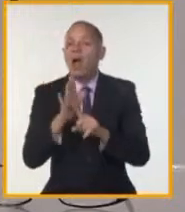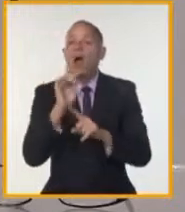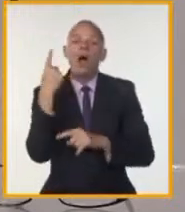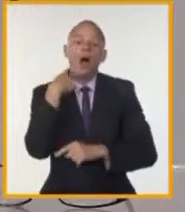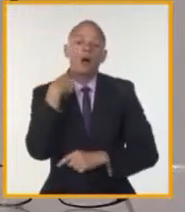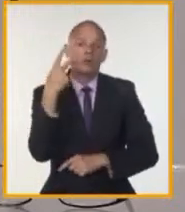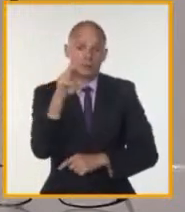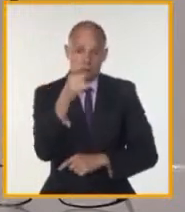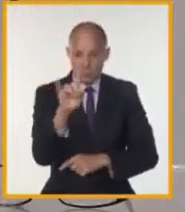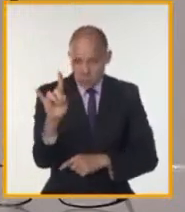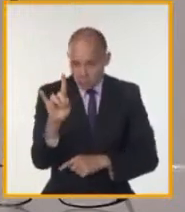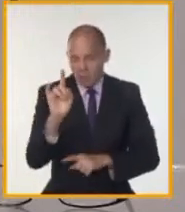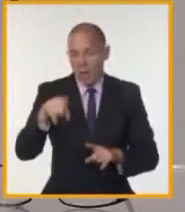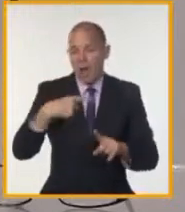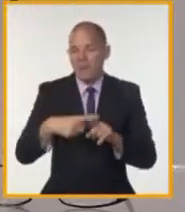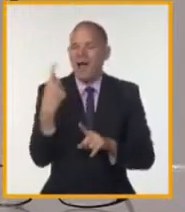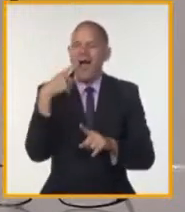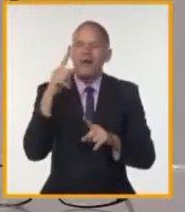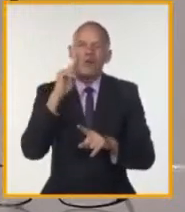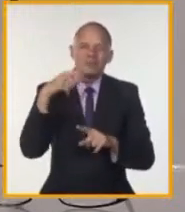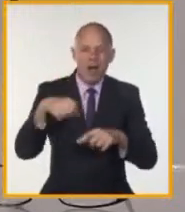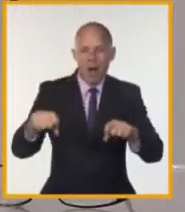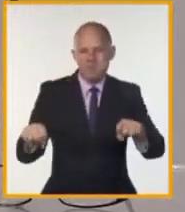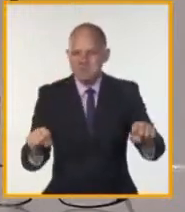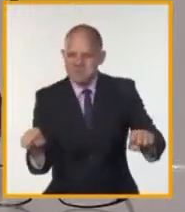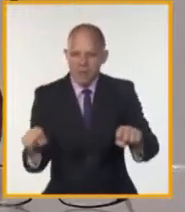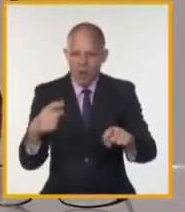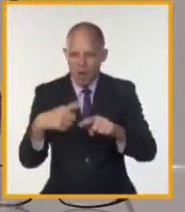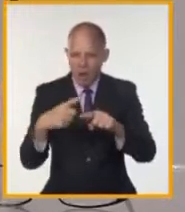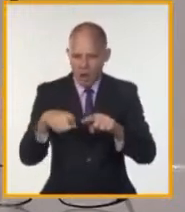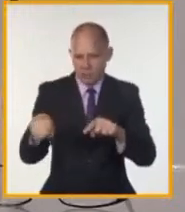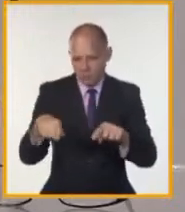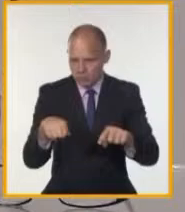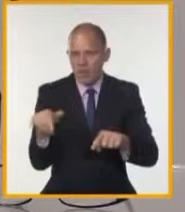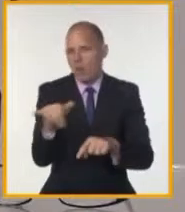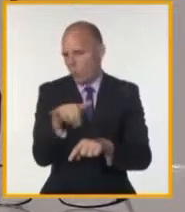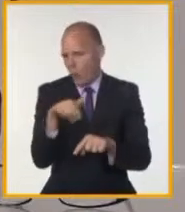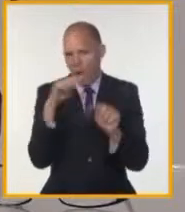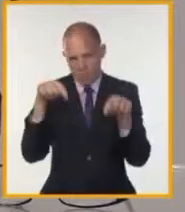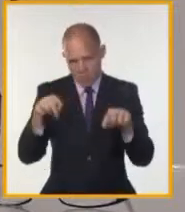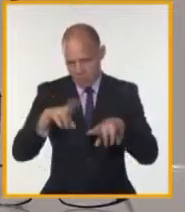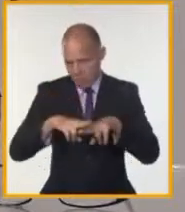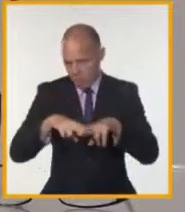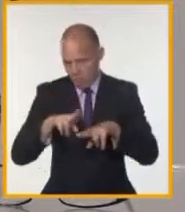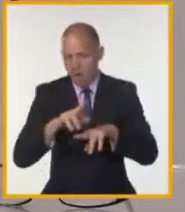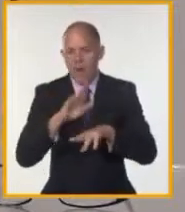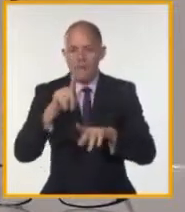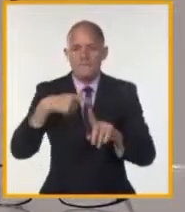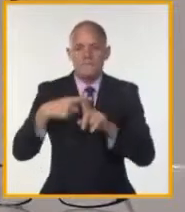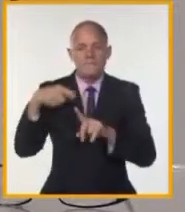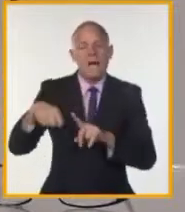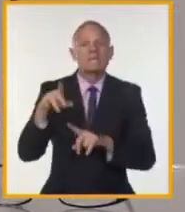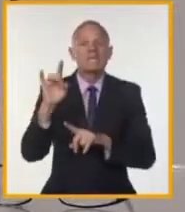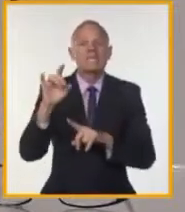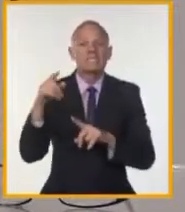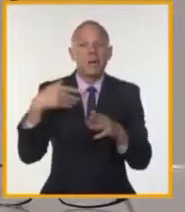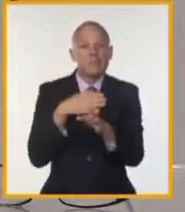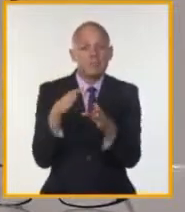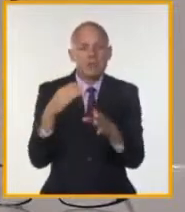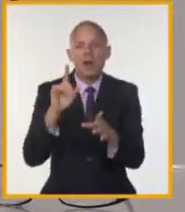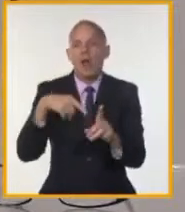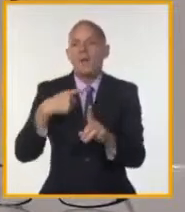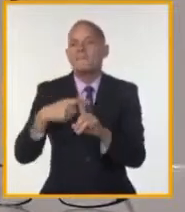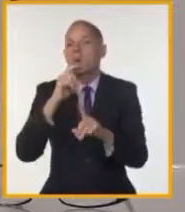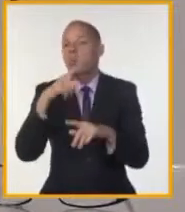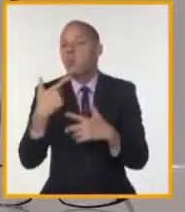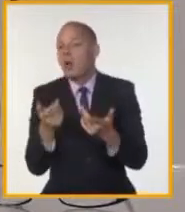grupo de triciclos eléctricos que se quedaron a dar el servicio ruta aquí, contemplando 15 rutas en la capital y más de 900